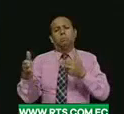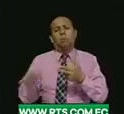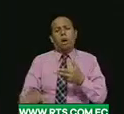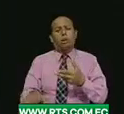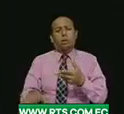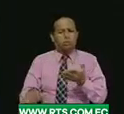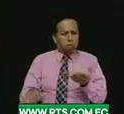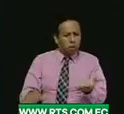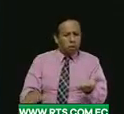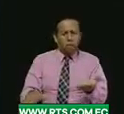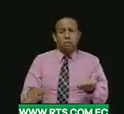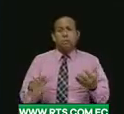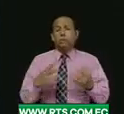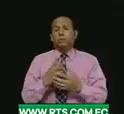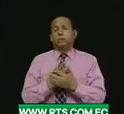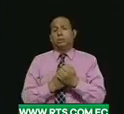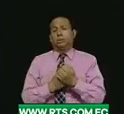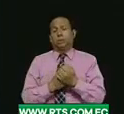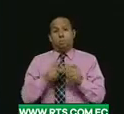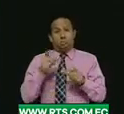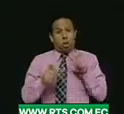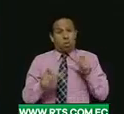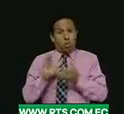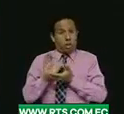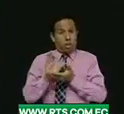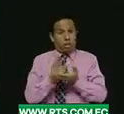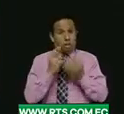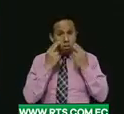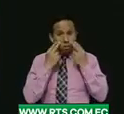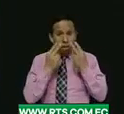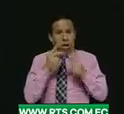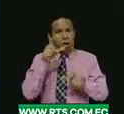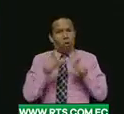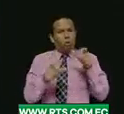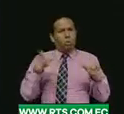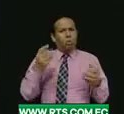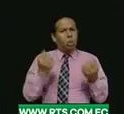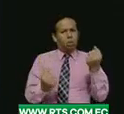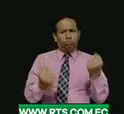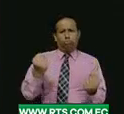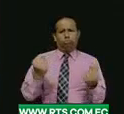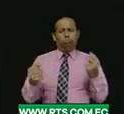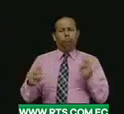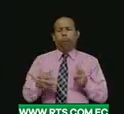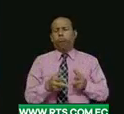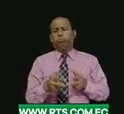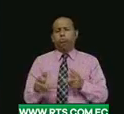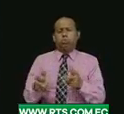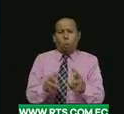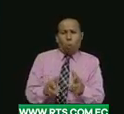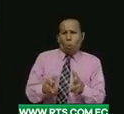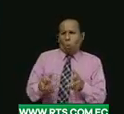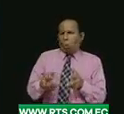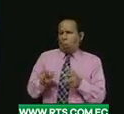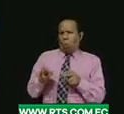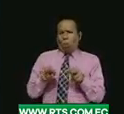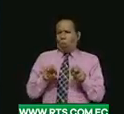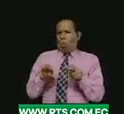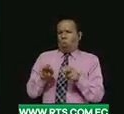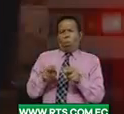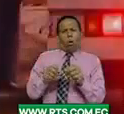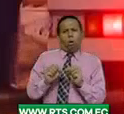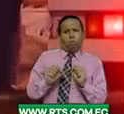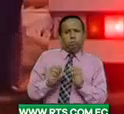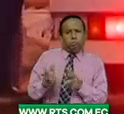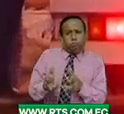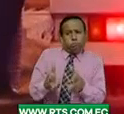mucha consternación de quienes presenciaron, tanto conductores o habitantes de la ciudad de La Guayacanes, escucharon los disparos y se alarmaron y